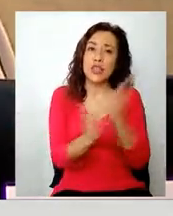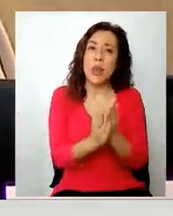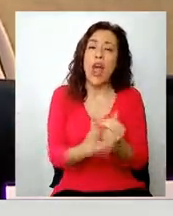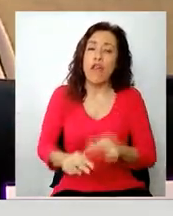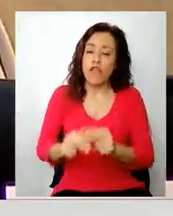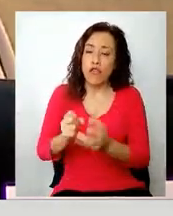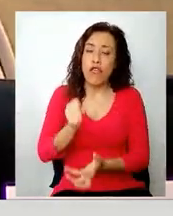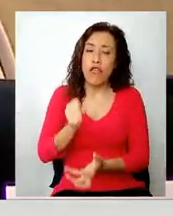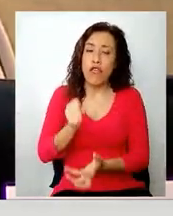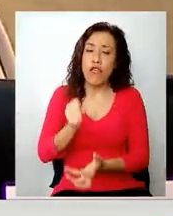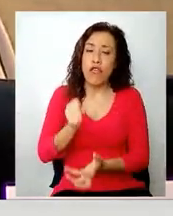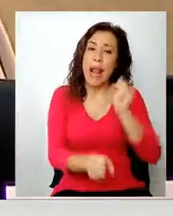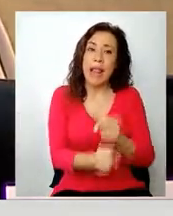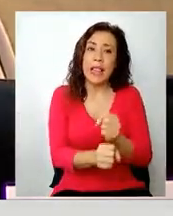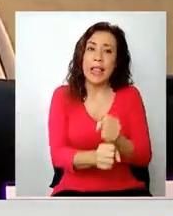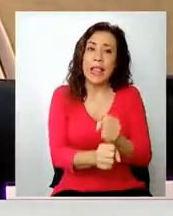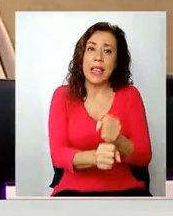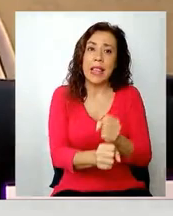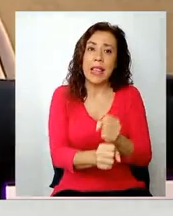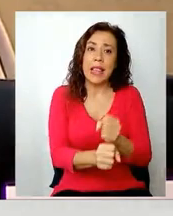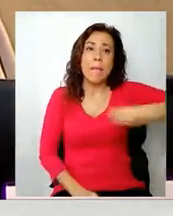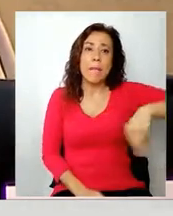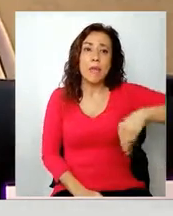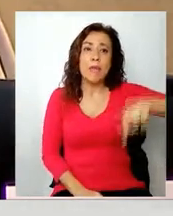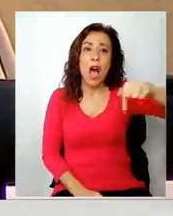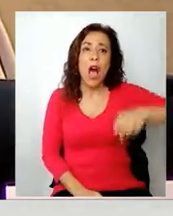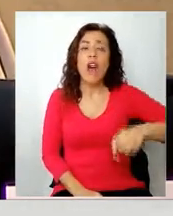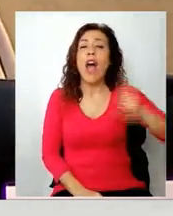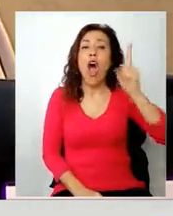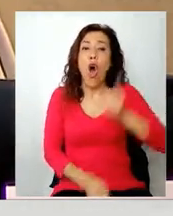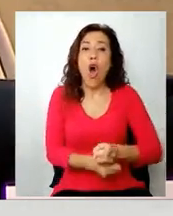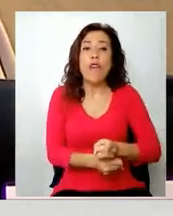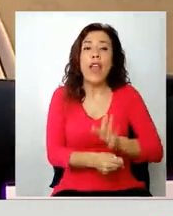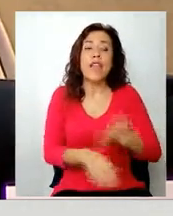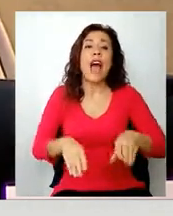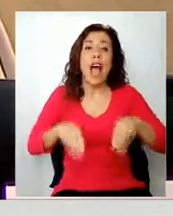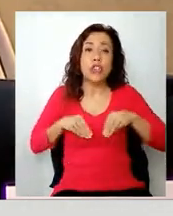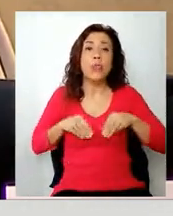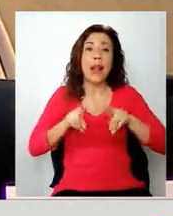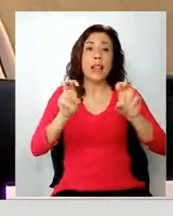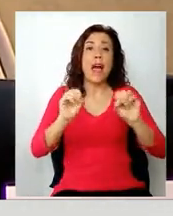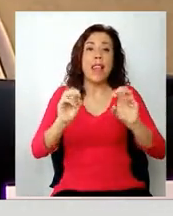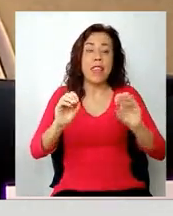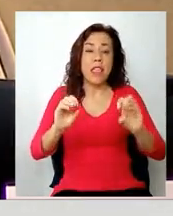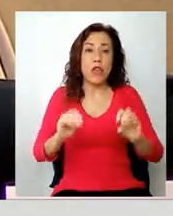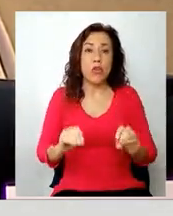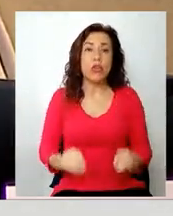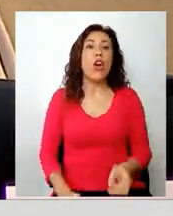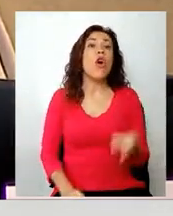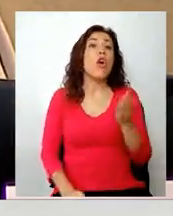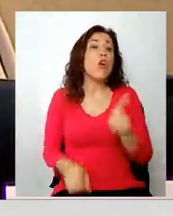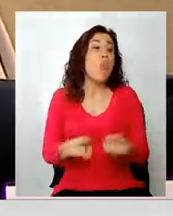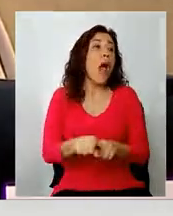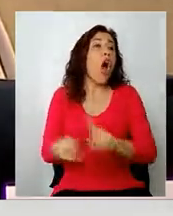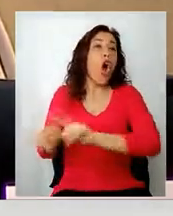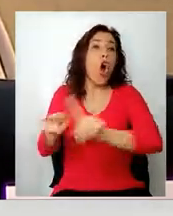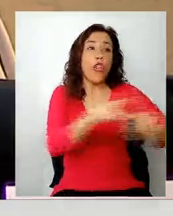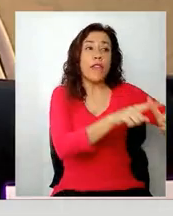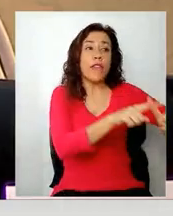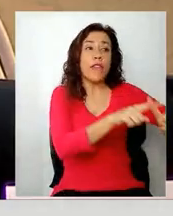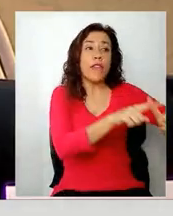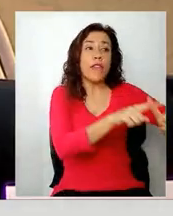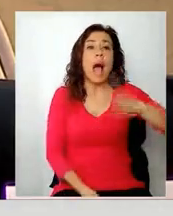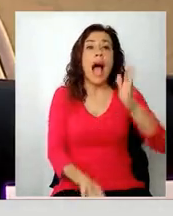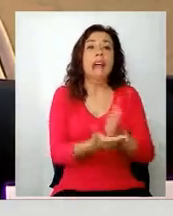este trabajo y el municipio hoy día tiene la obligación de hacerse cargo de la educación de esa comuna como lo deben hacer todos los municipios hasta que los colegios